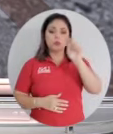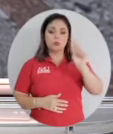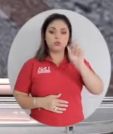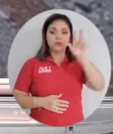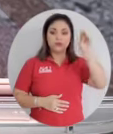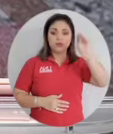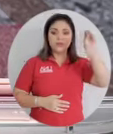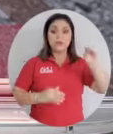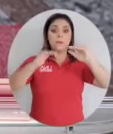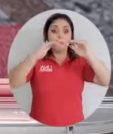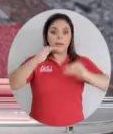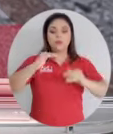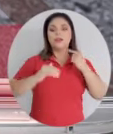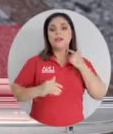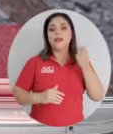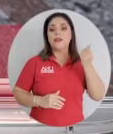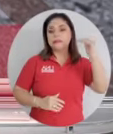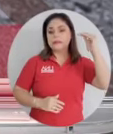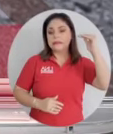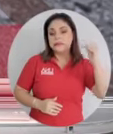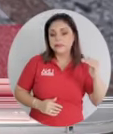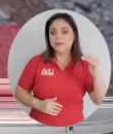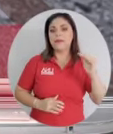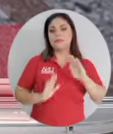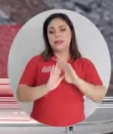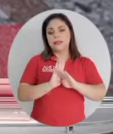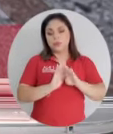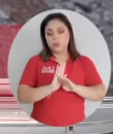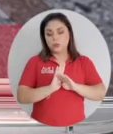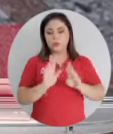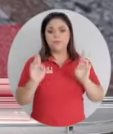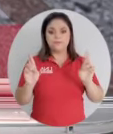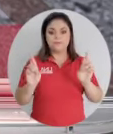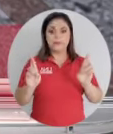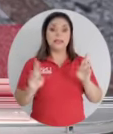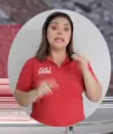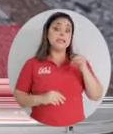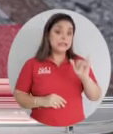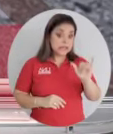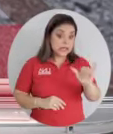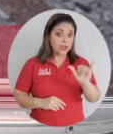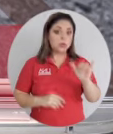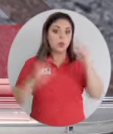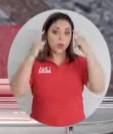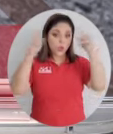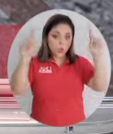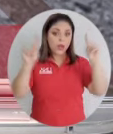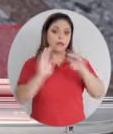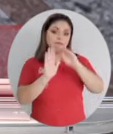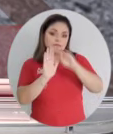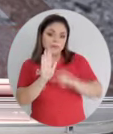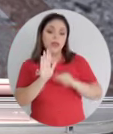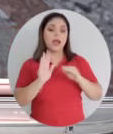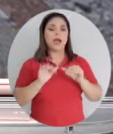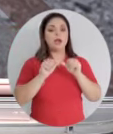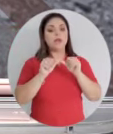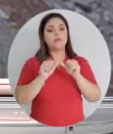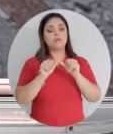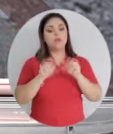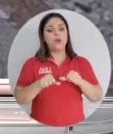menos que el 2022. Y al disminuir el crecimiento, pues también tiene su efecto redistributivo en la sociedad